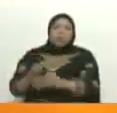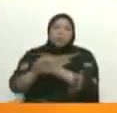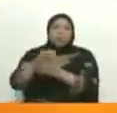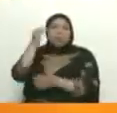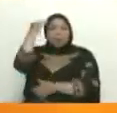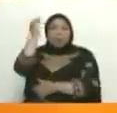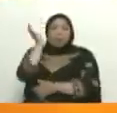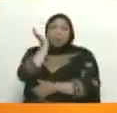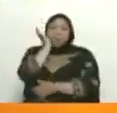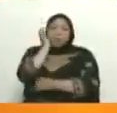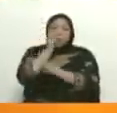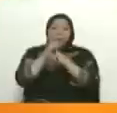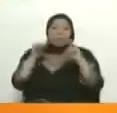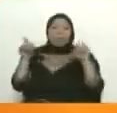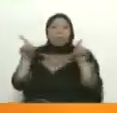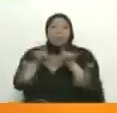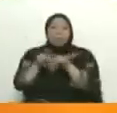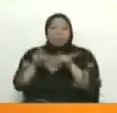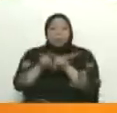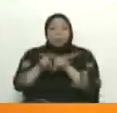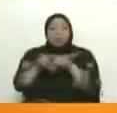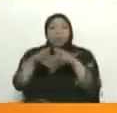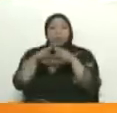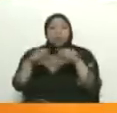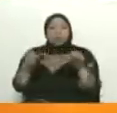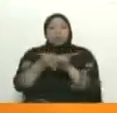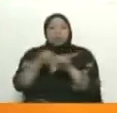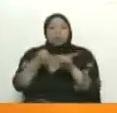músicas que batió el récord Guinness de la orquesta